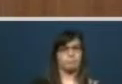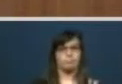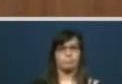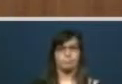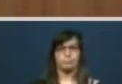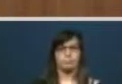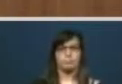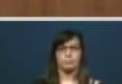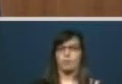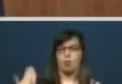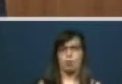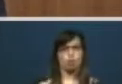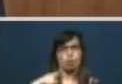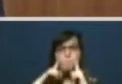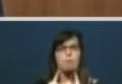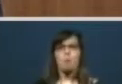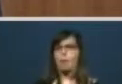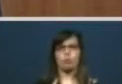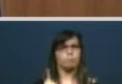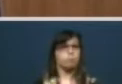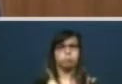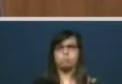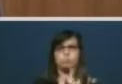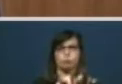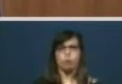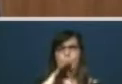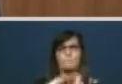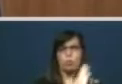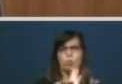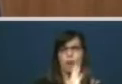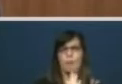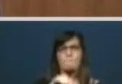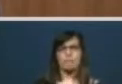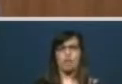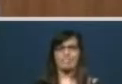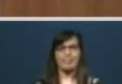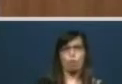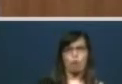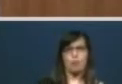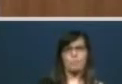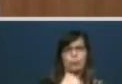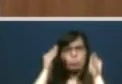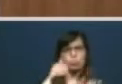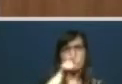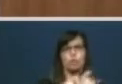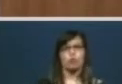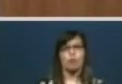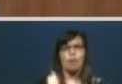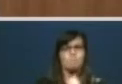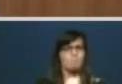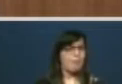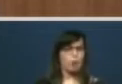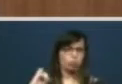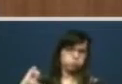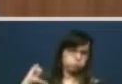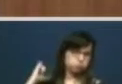fuimos pioneros en la implementación del programa personal de integración y empleo destinado a los parados de larga duración que habían